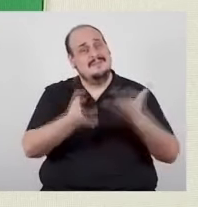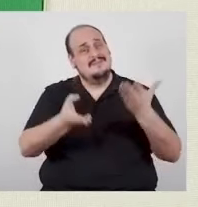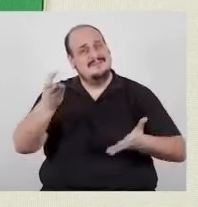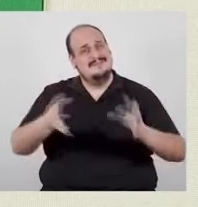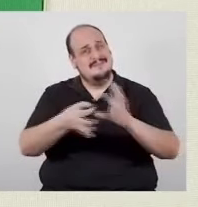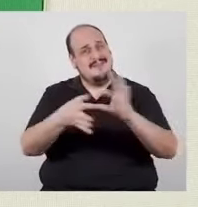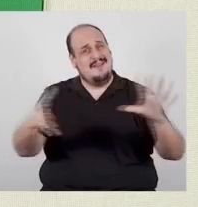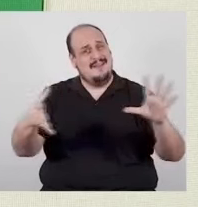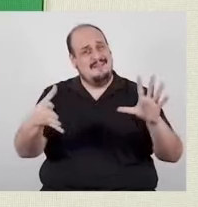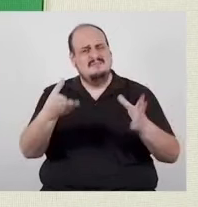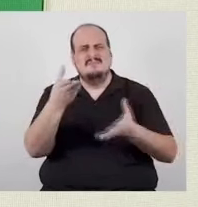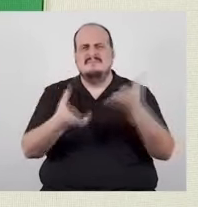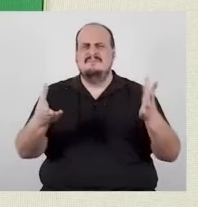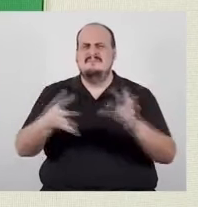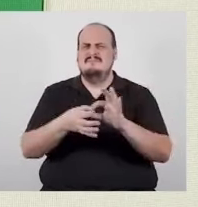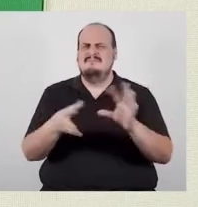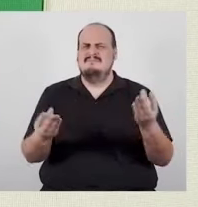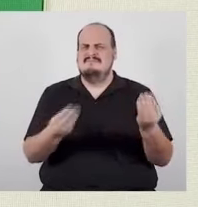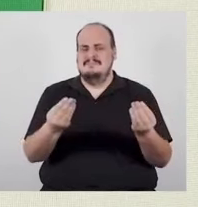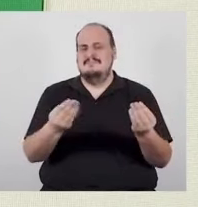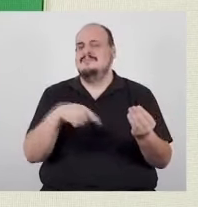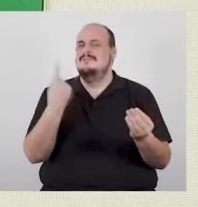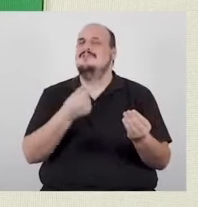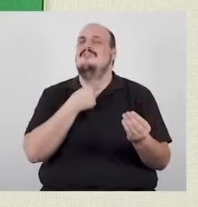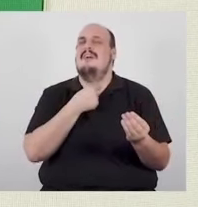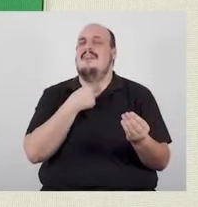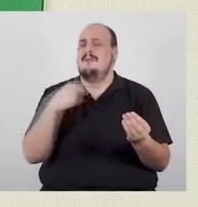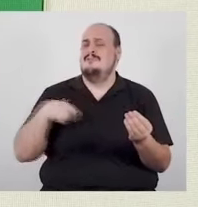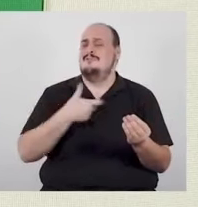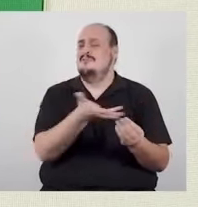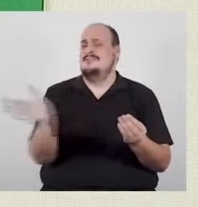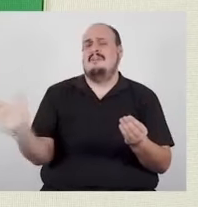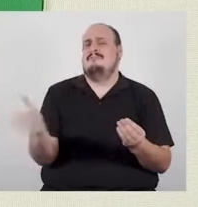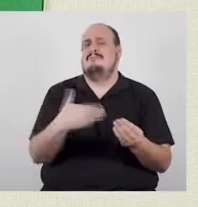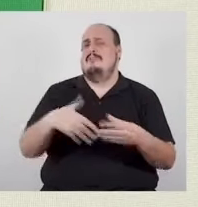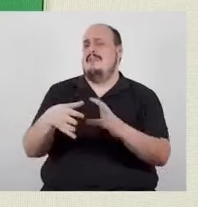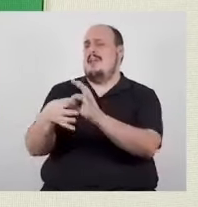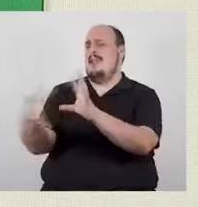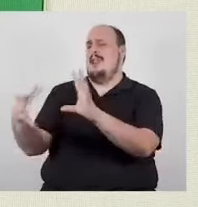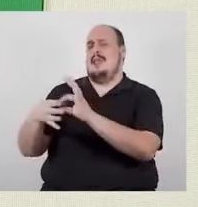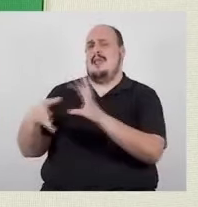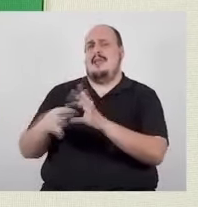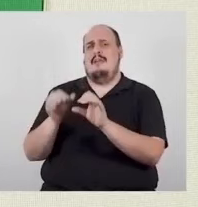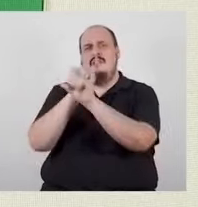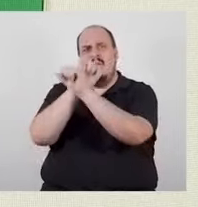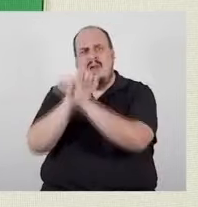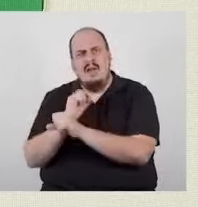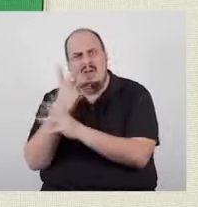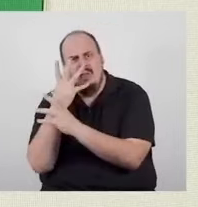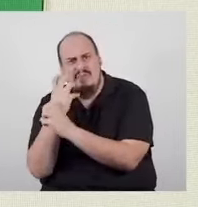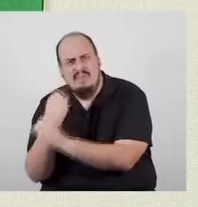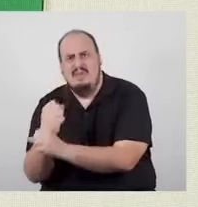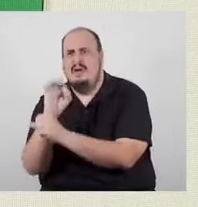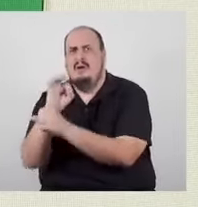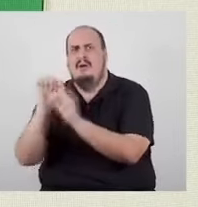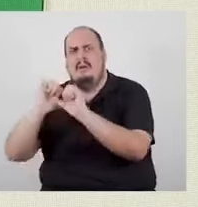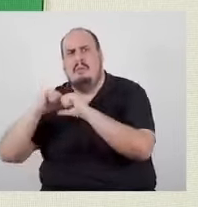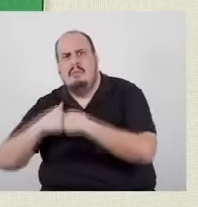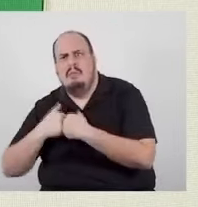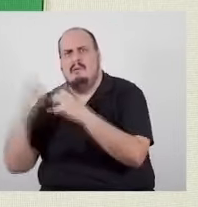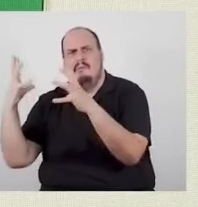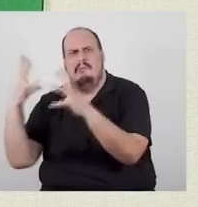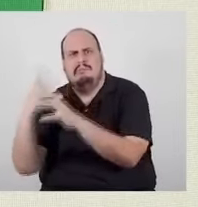Libres. ¿Por qué seres libres? Porque es lo que queremos, una sociedad de gente libre, no esclavizada, no silenciada, no